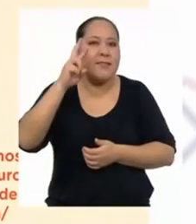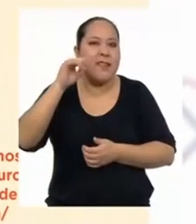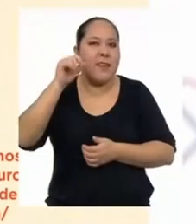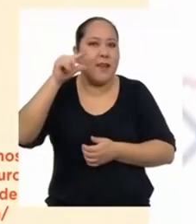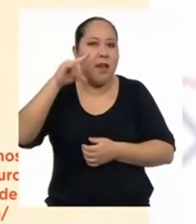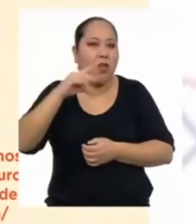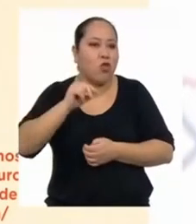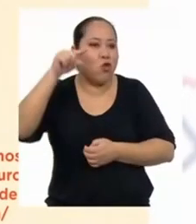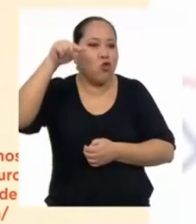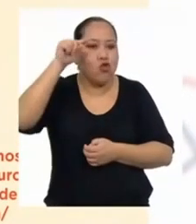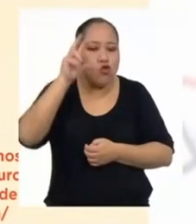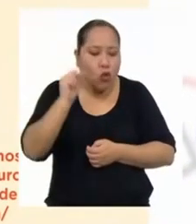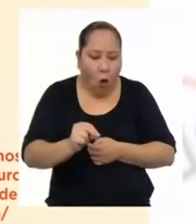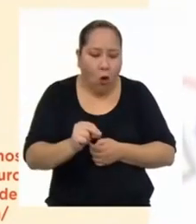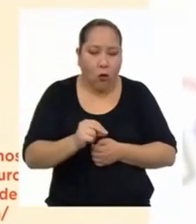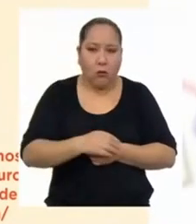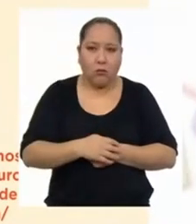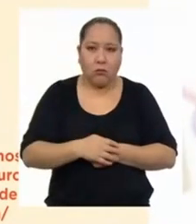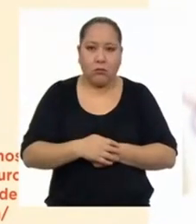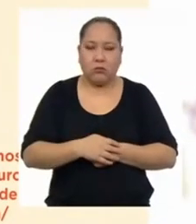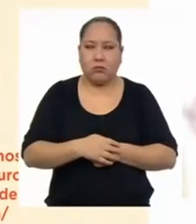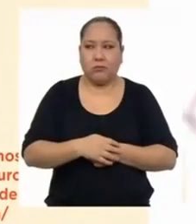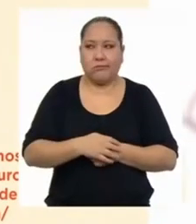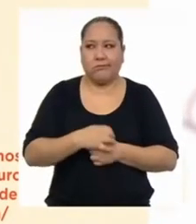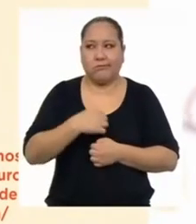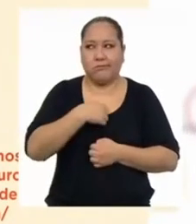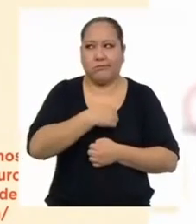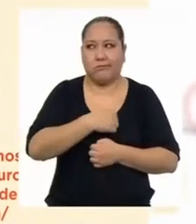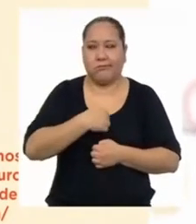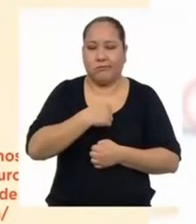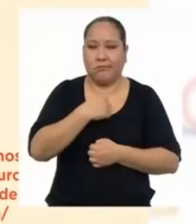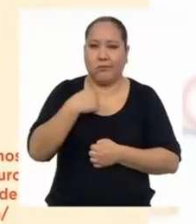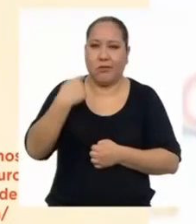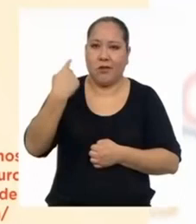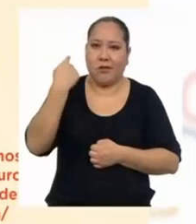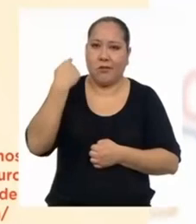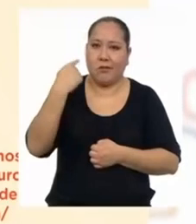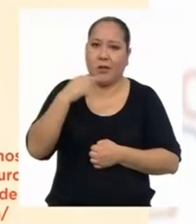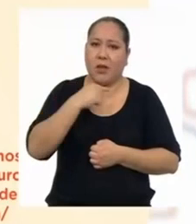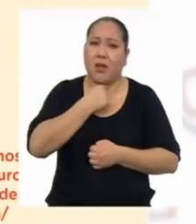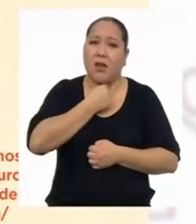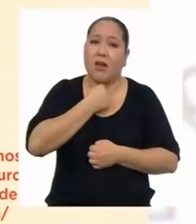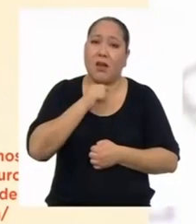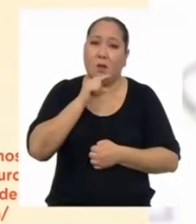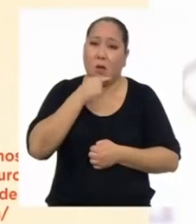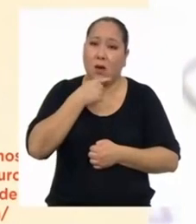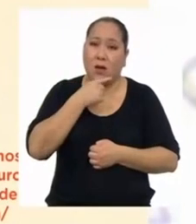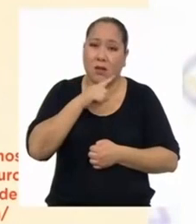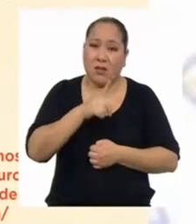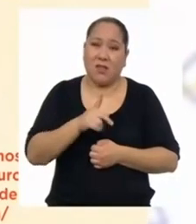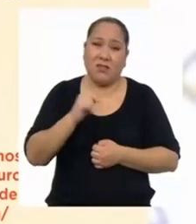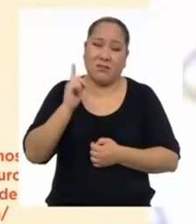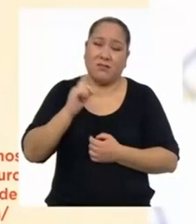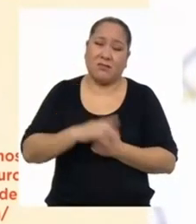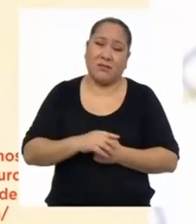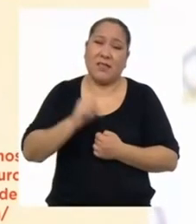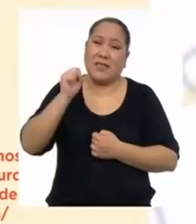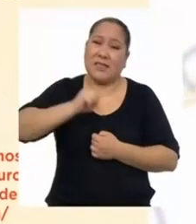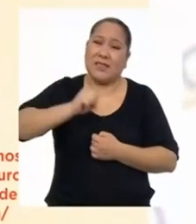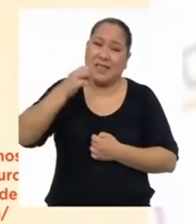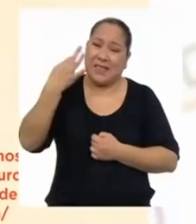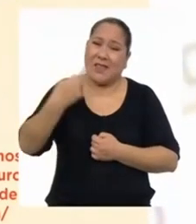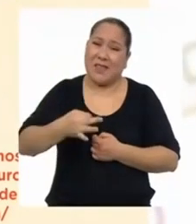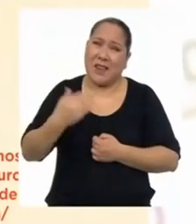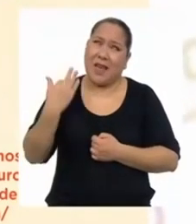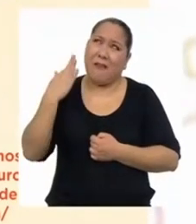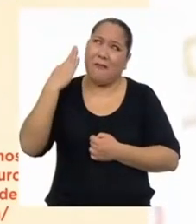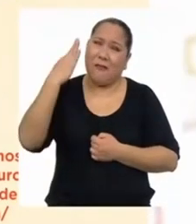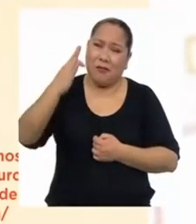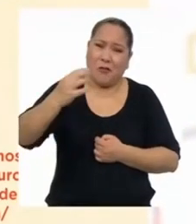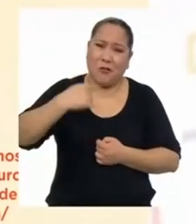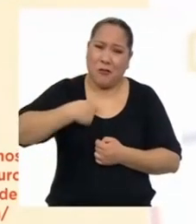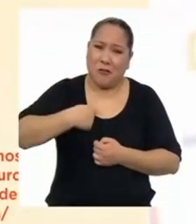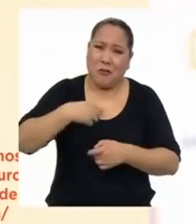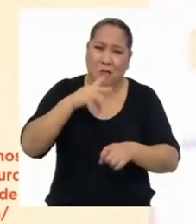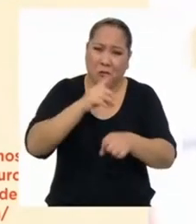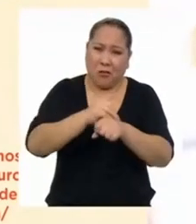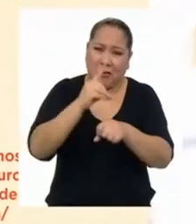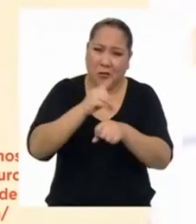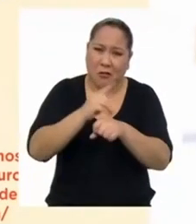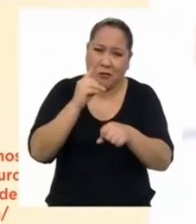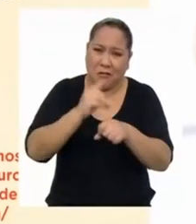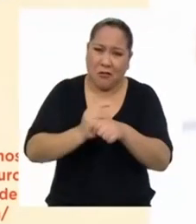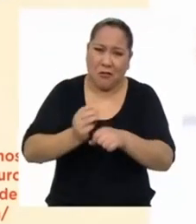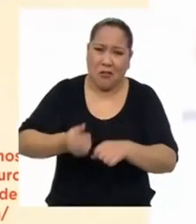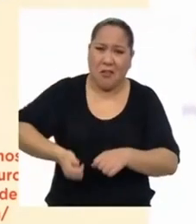dijo. Pobre abuelita. Entonces estaba muy lejos de imaginar que su nieto llegaría con el tiempo a ser doctor, general